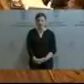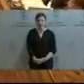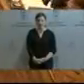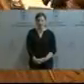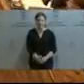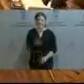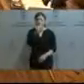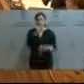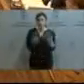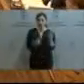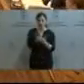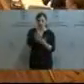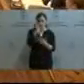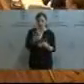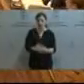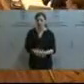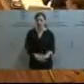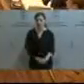Buenos días.